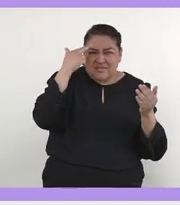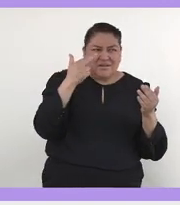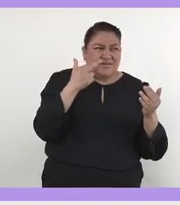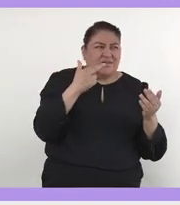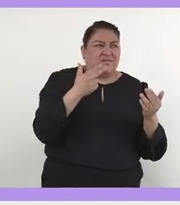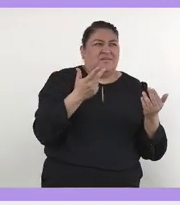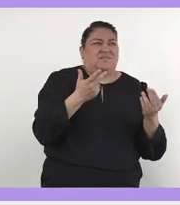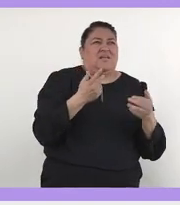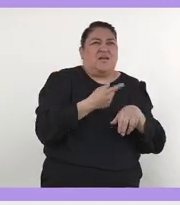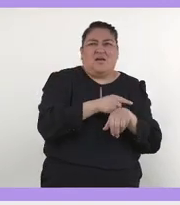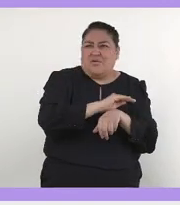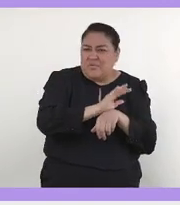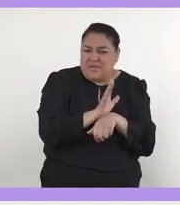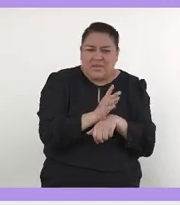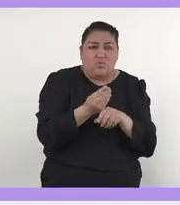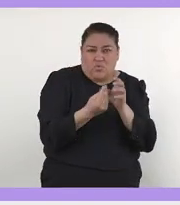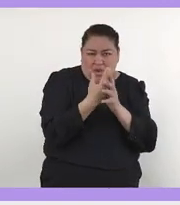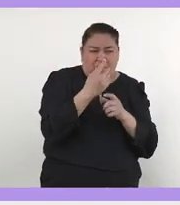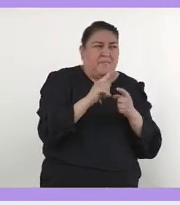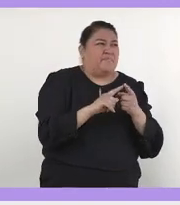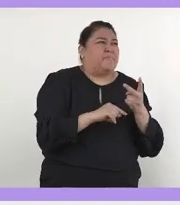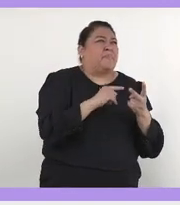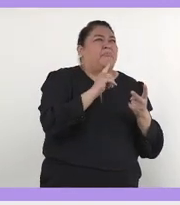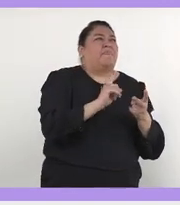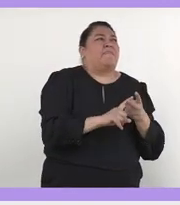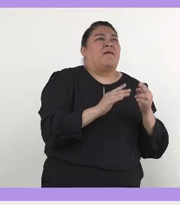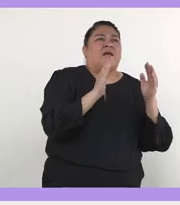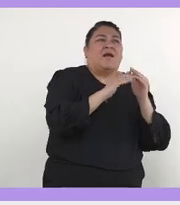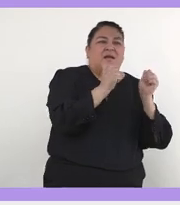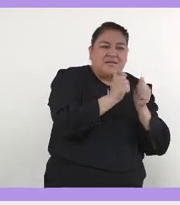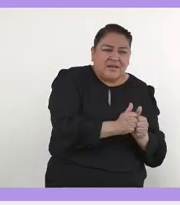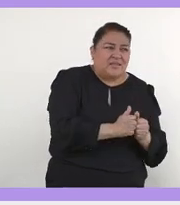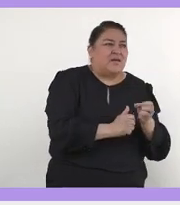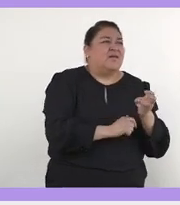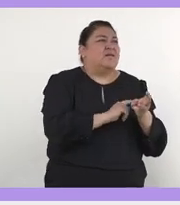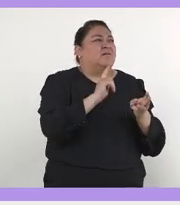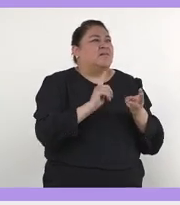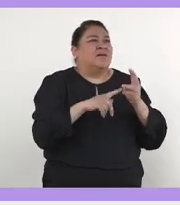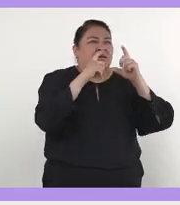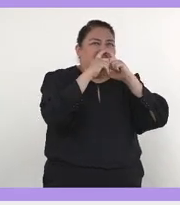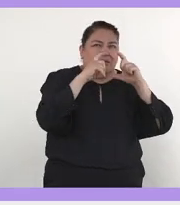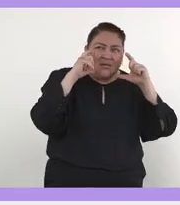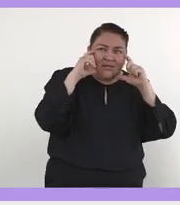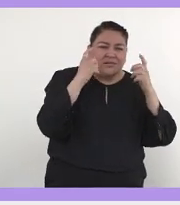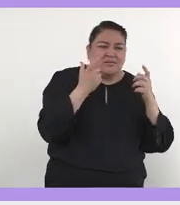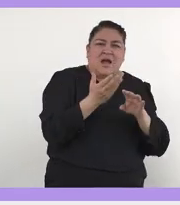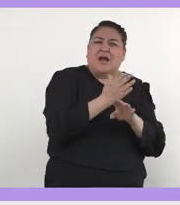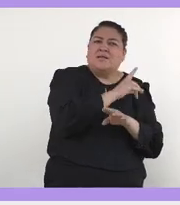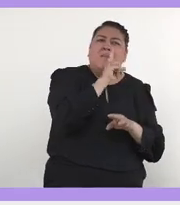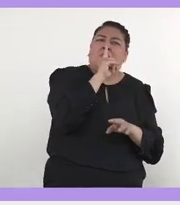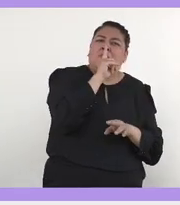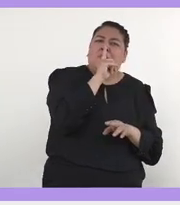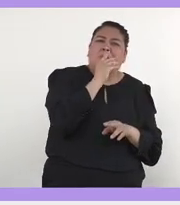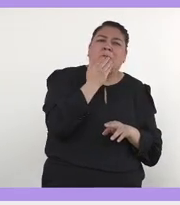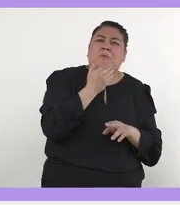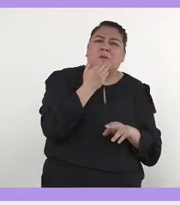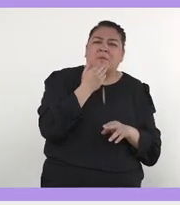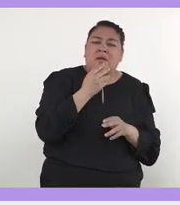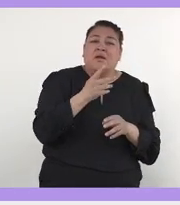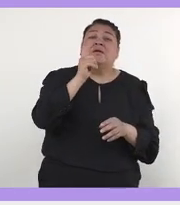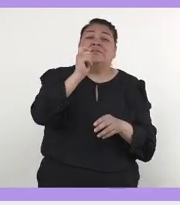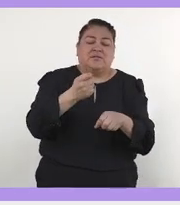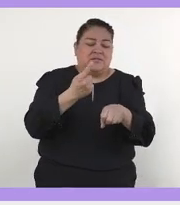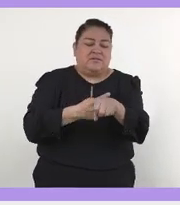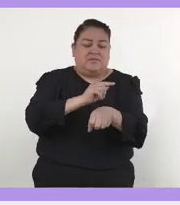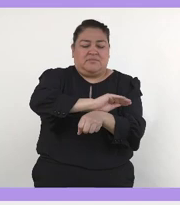este y el cobicho no sé o sea incluso la palabra covid que es creo que una de las más mencionadas en los últimos dos años fue una palabra que se creó así tal